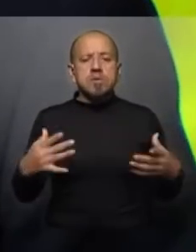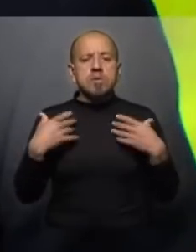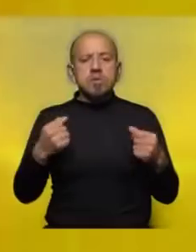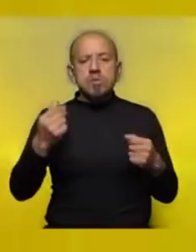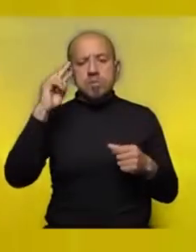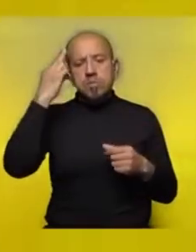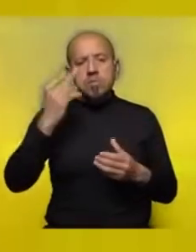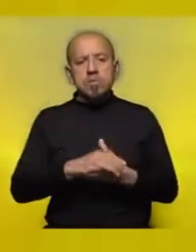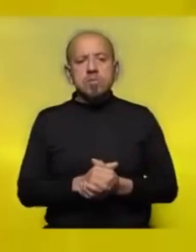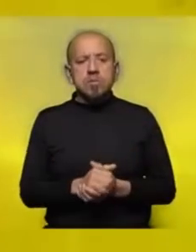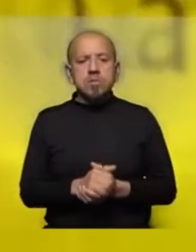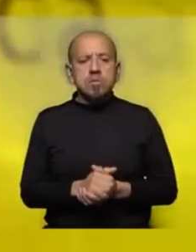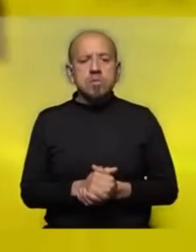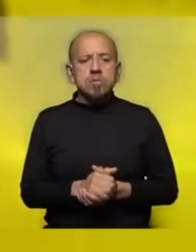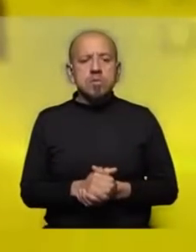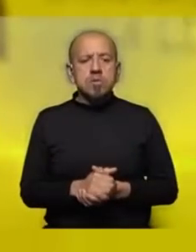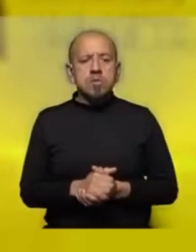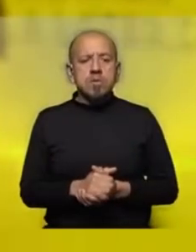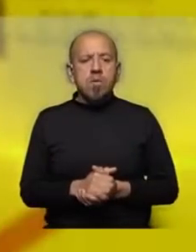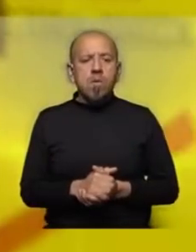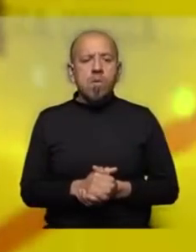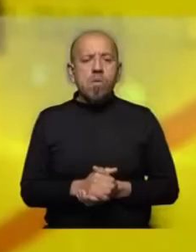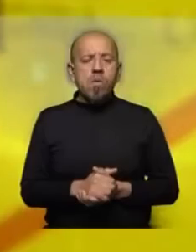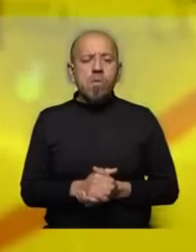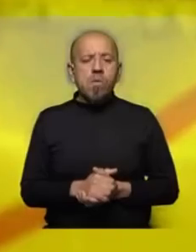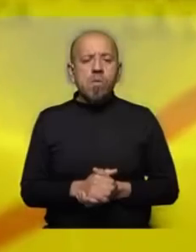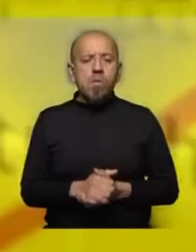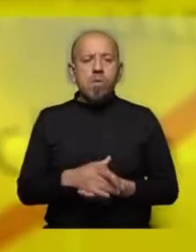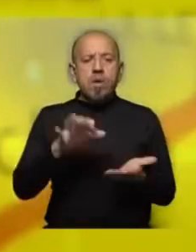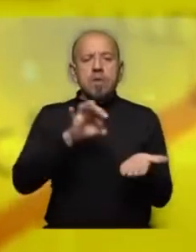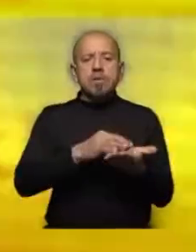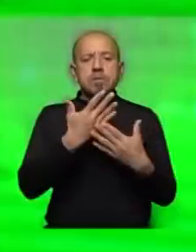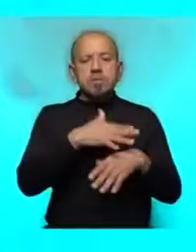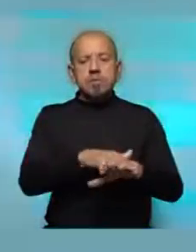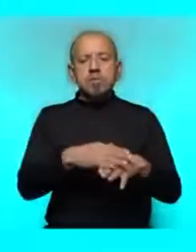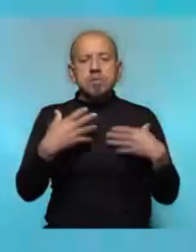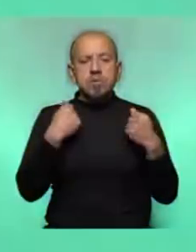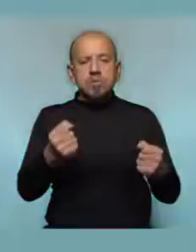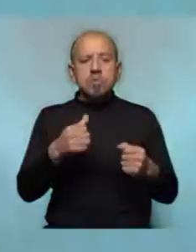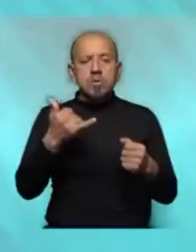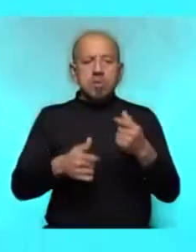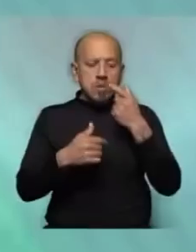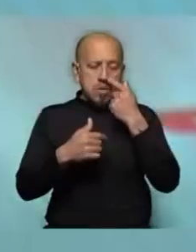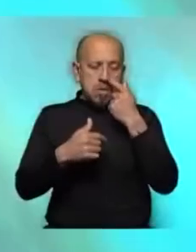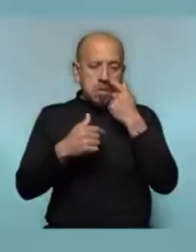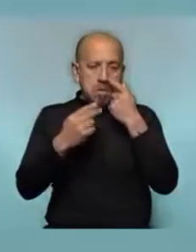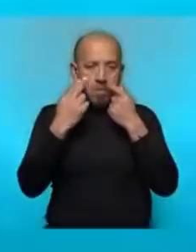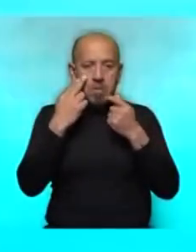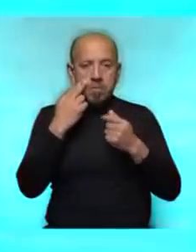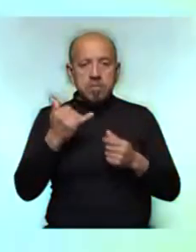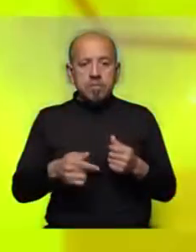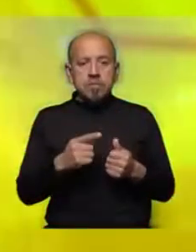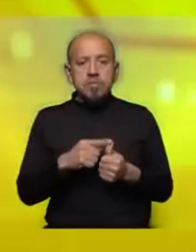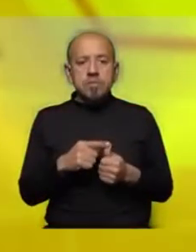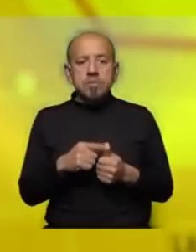Uruguay bueno el a ver el Sistema Nacional integrado de salud que tiene muchísimos problemas eh